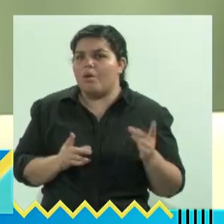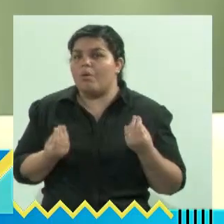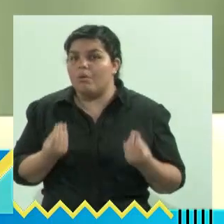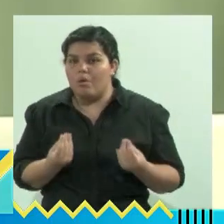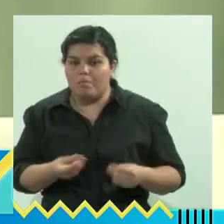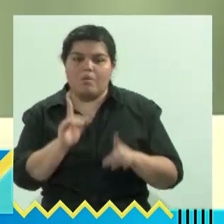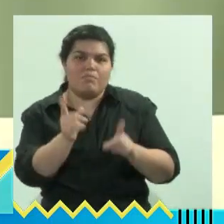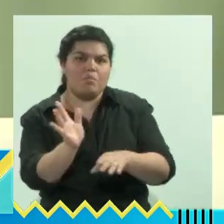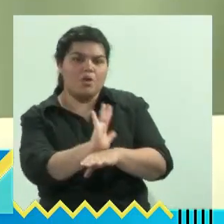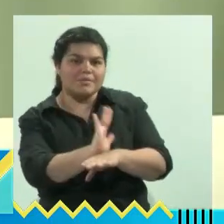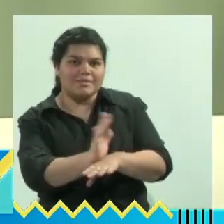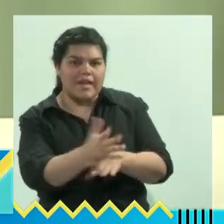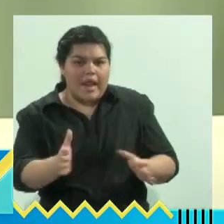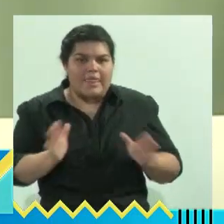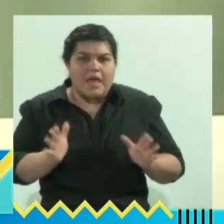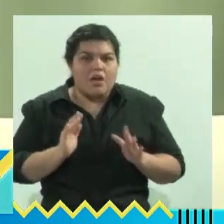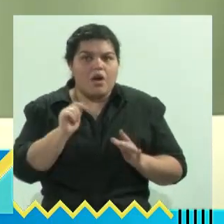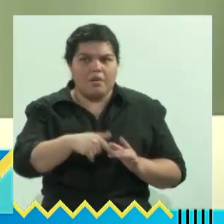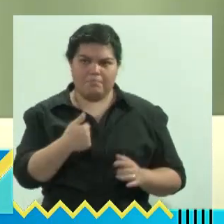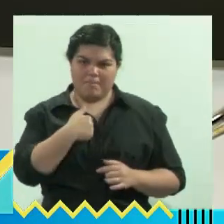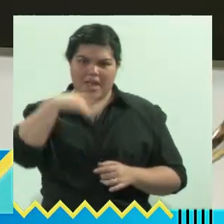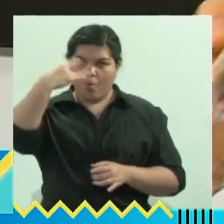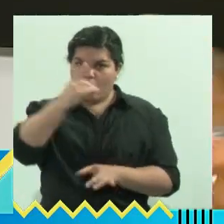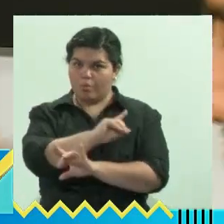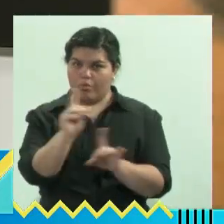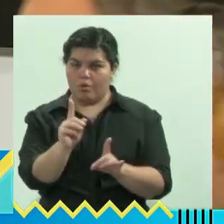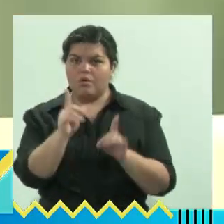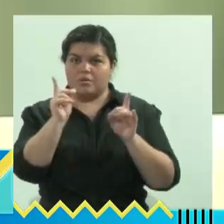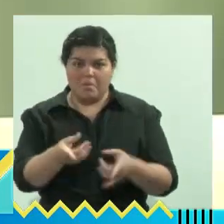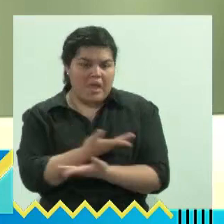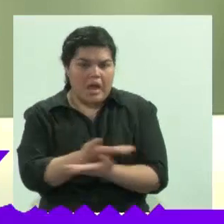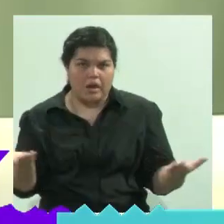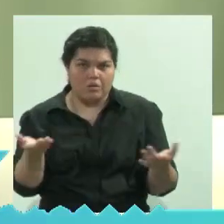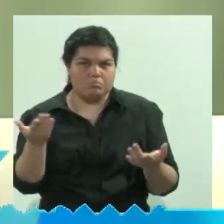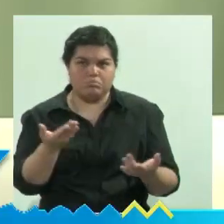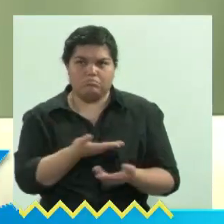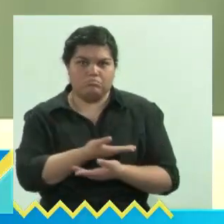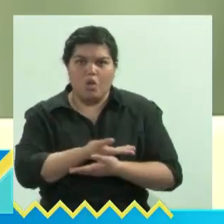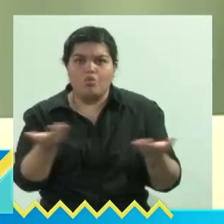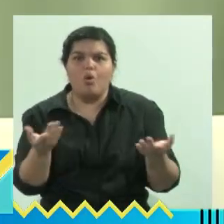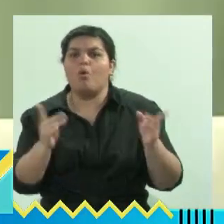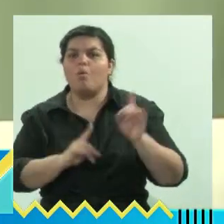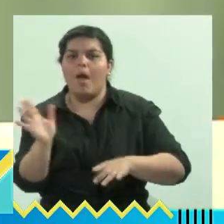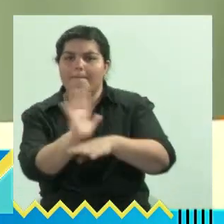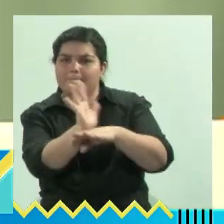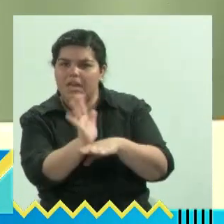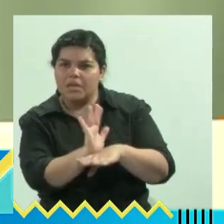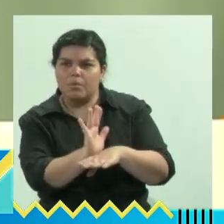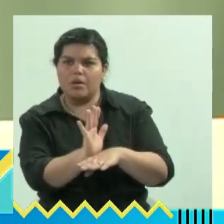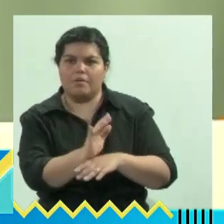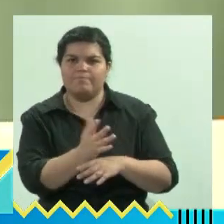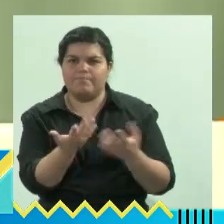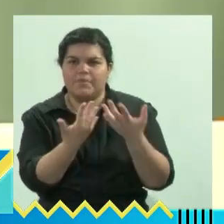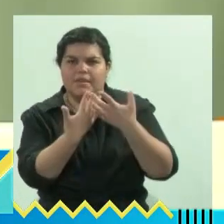y el terror, me parece que no solamente a mí, sino que es una cuestión general, dan mucho más miedo las películas relacionadas